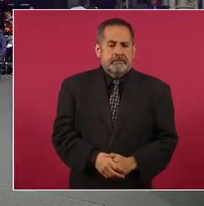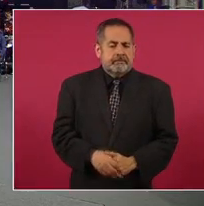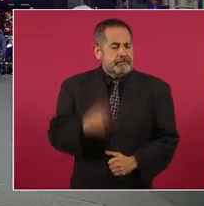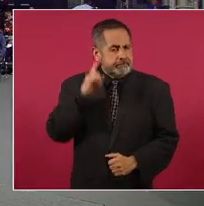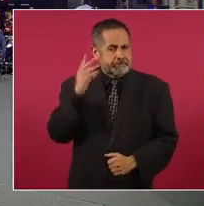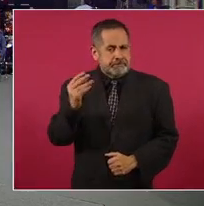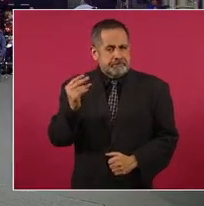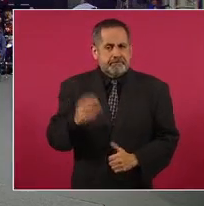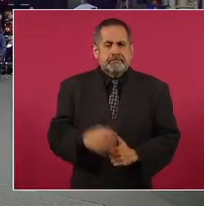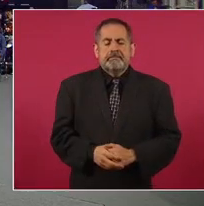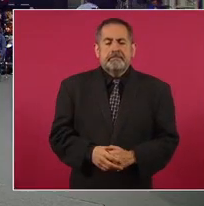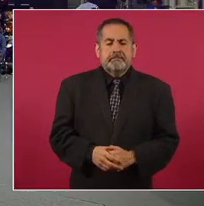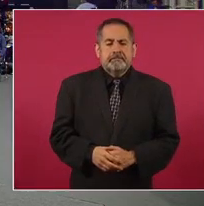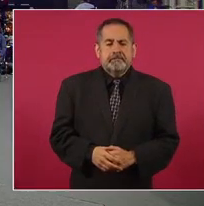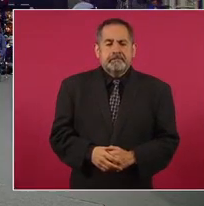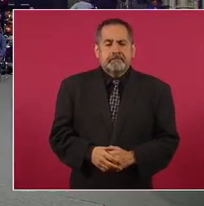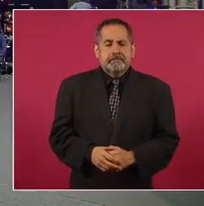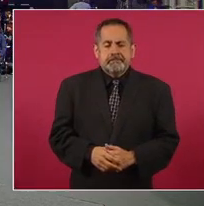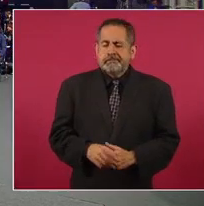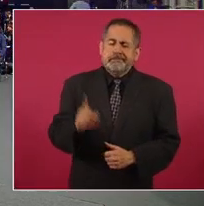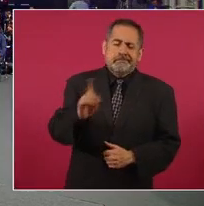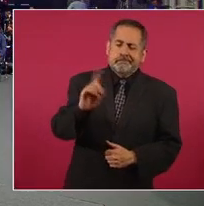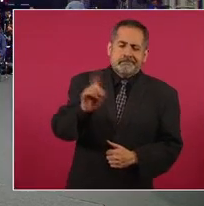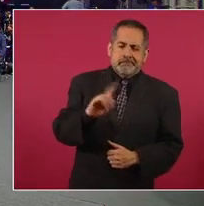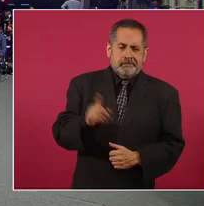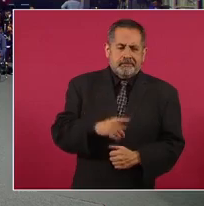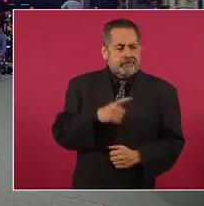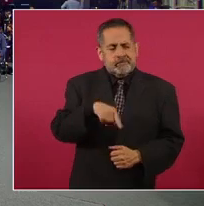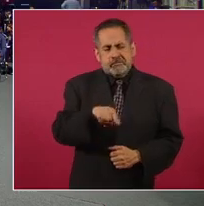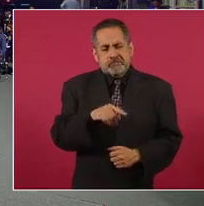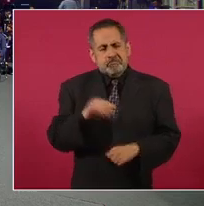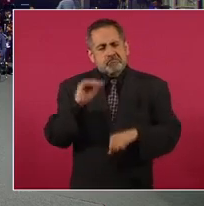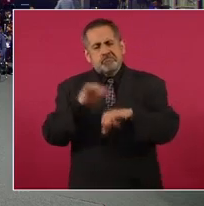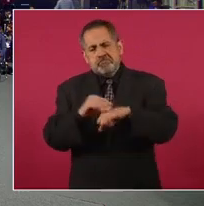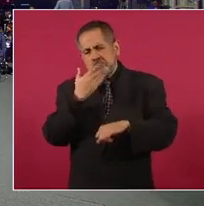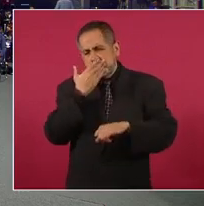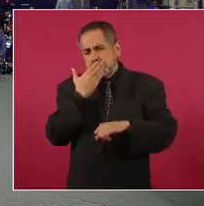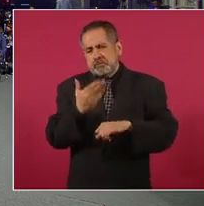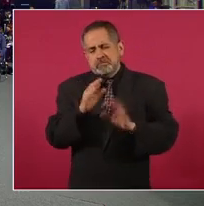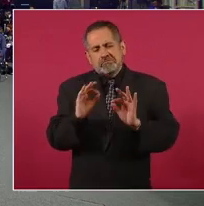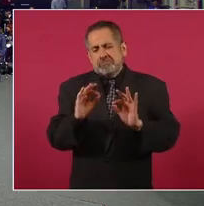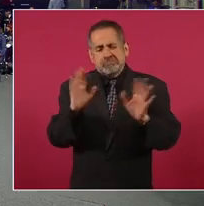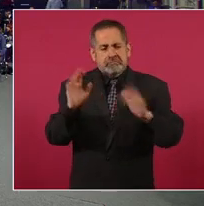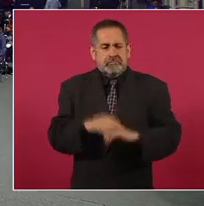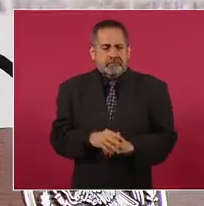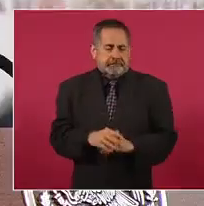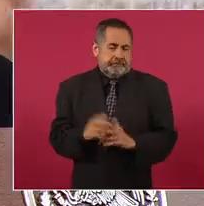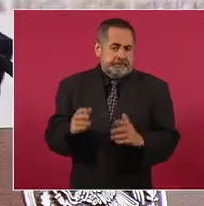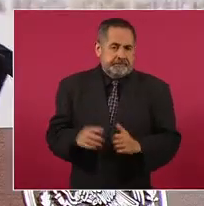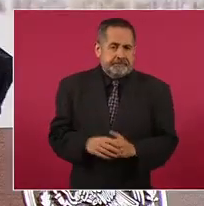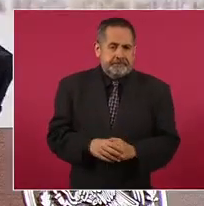No, hasta eso. Se han portado muy bien. Claro que